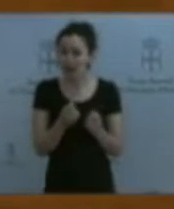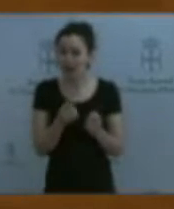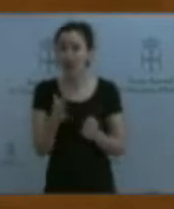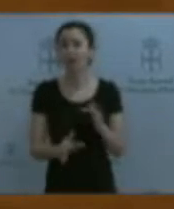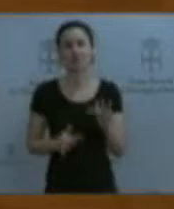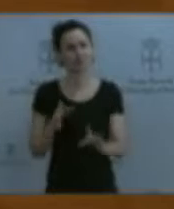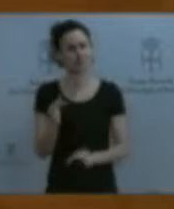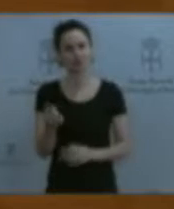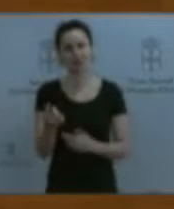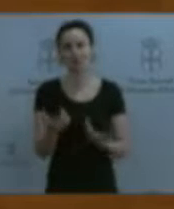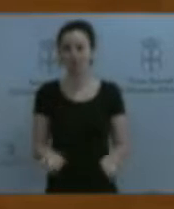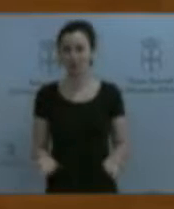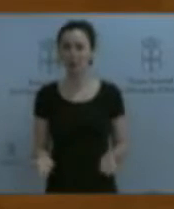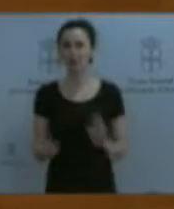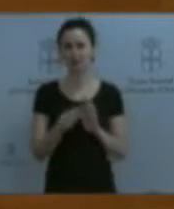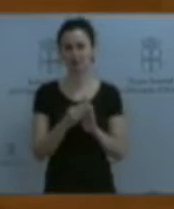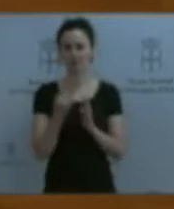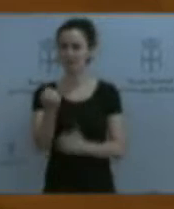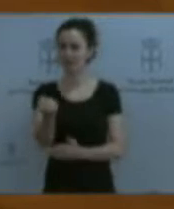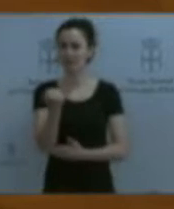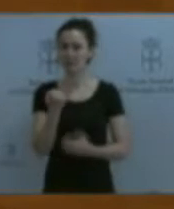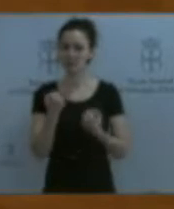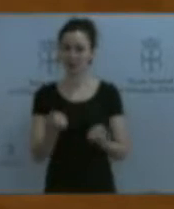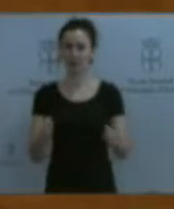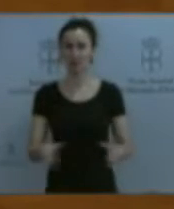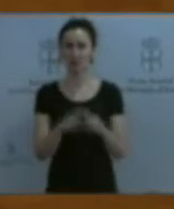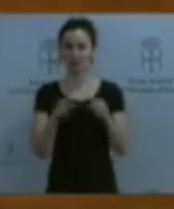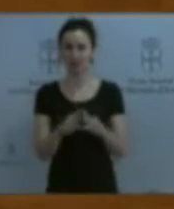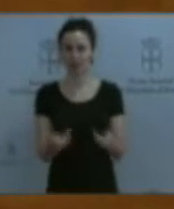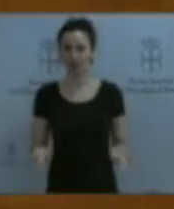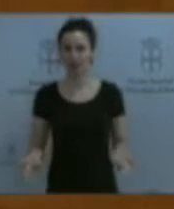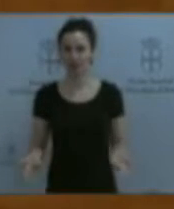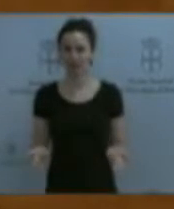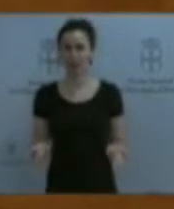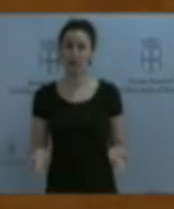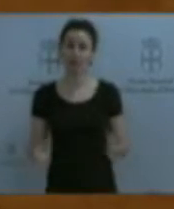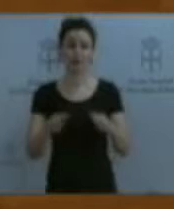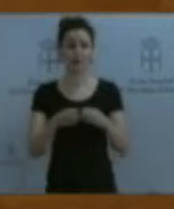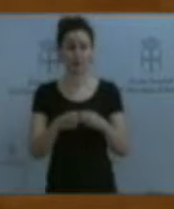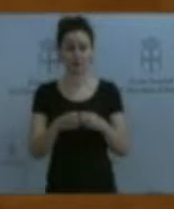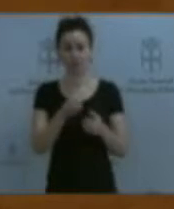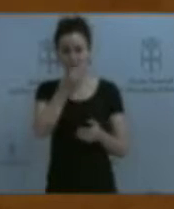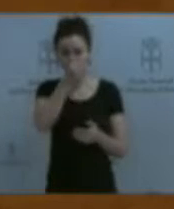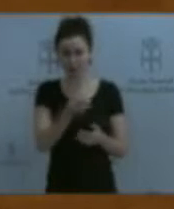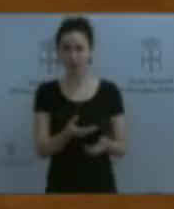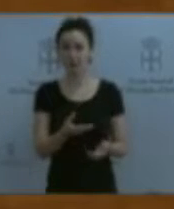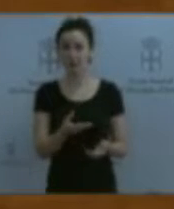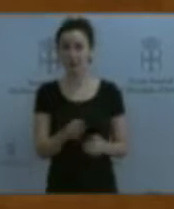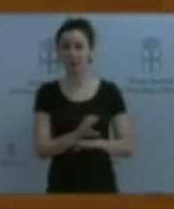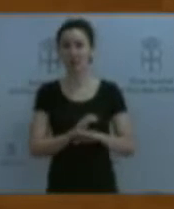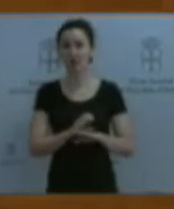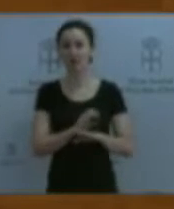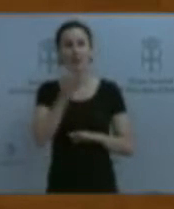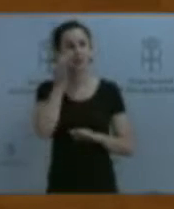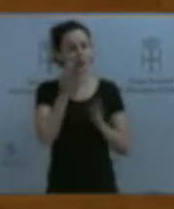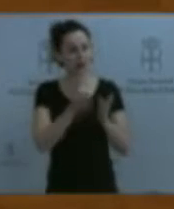de necesarias, contarían con un amplio respaldo social. Señorías del Grupo Parlamentario Socialista, señora consejera,